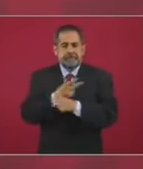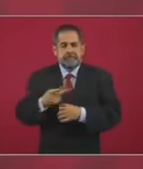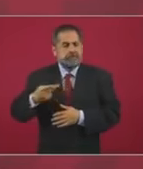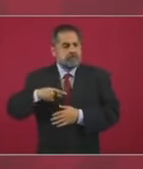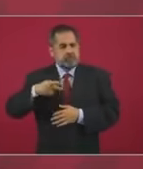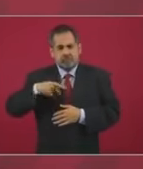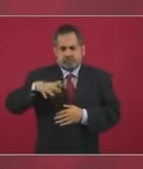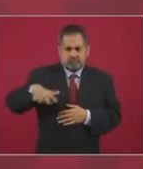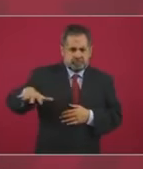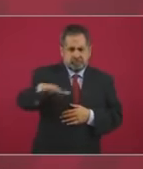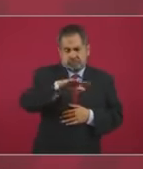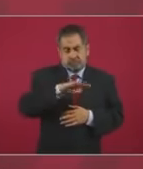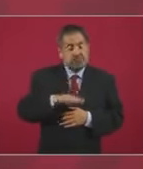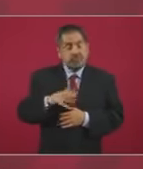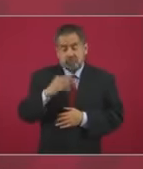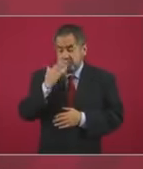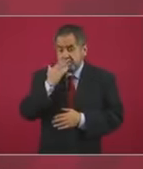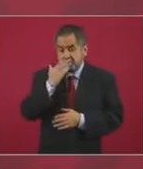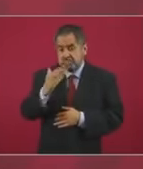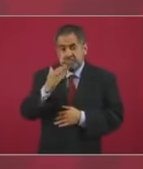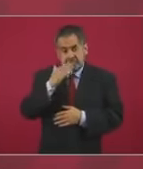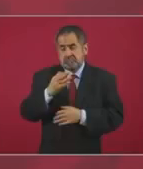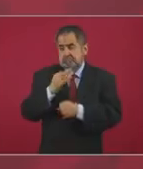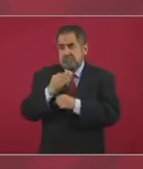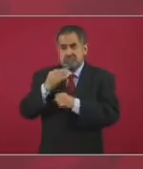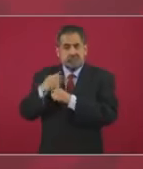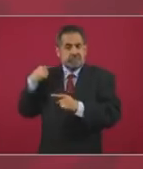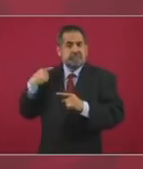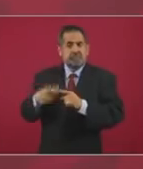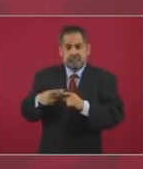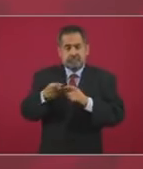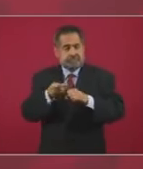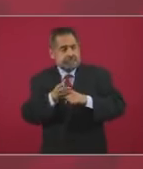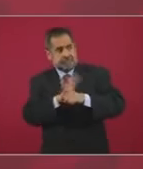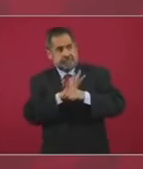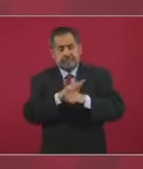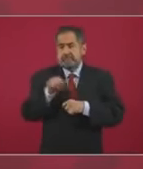forma muy importante durante este largo proyecto de la pandemia.